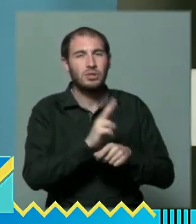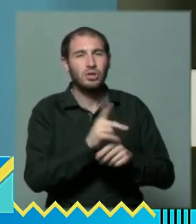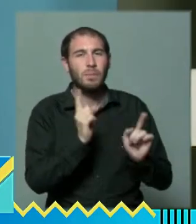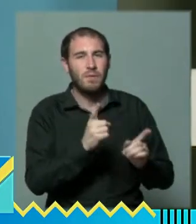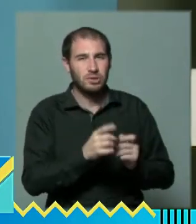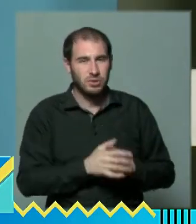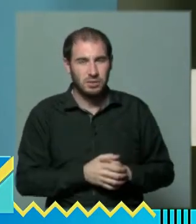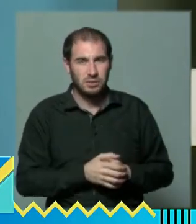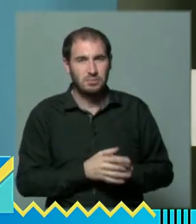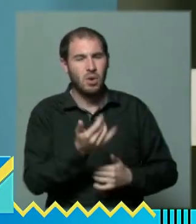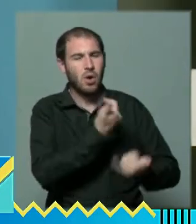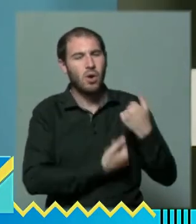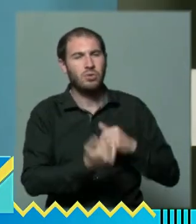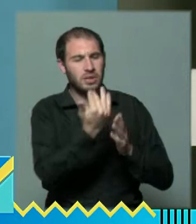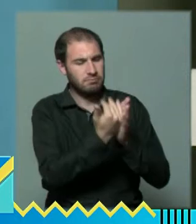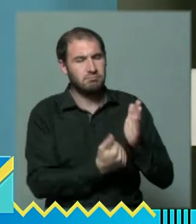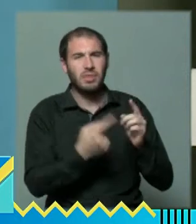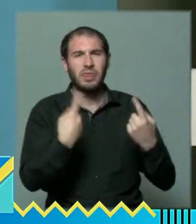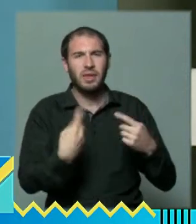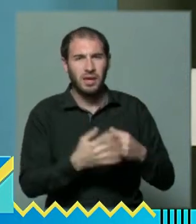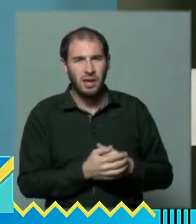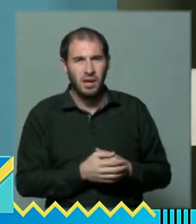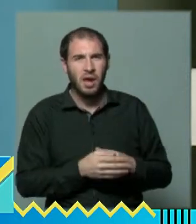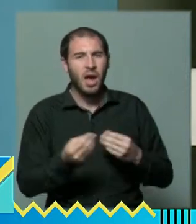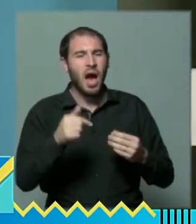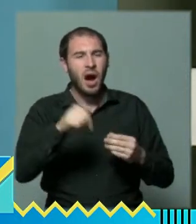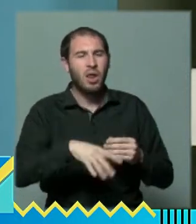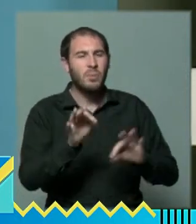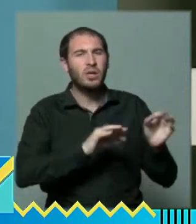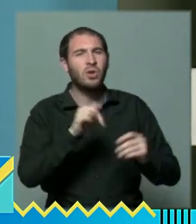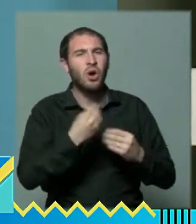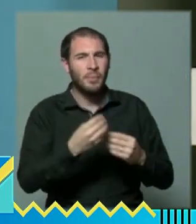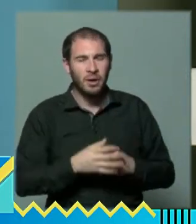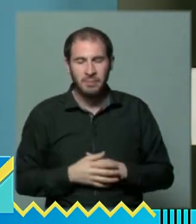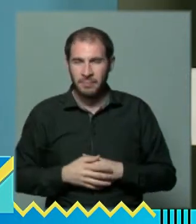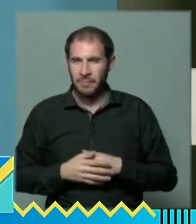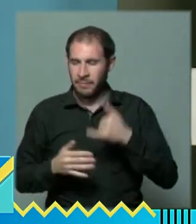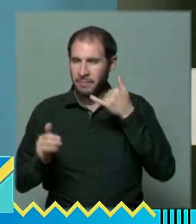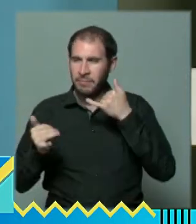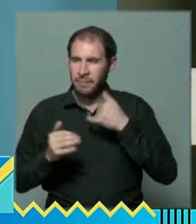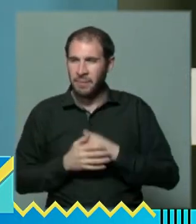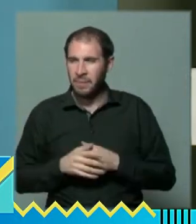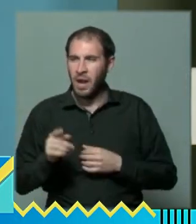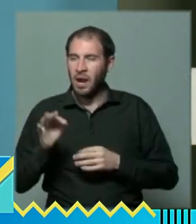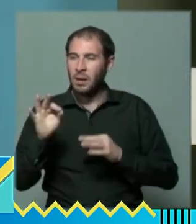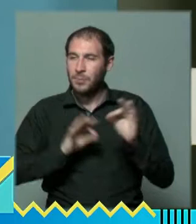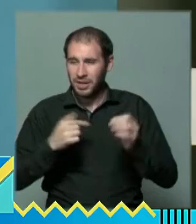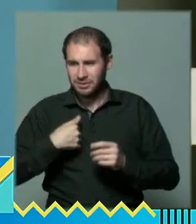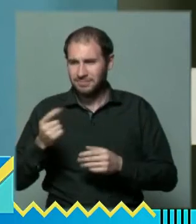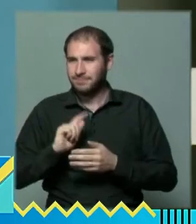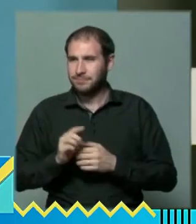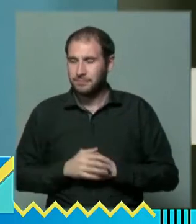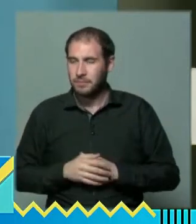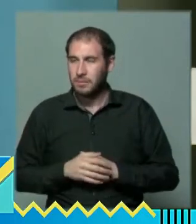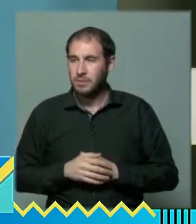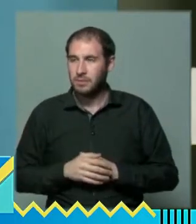docente y que nos cuentes más o menos de qué se trata esto y cuál es la situación en la cual se encuentra. Sí, no es un proyecto de mi autoría, sí,